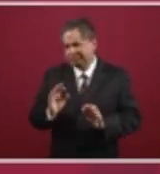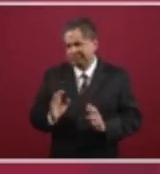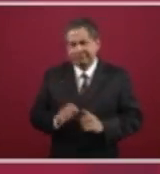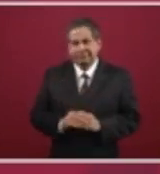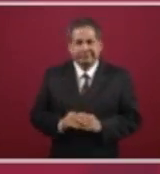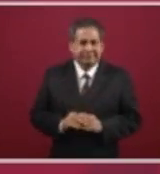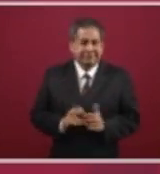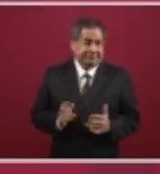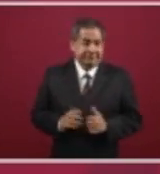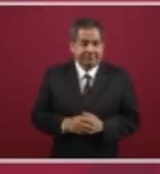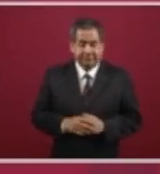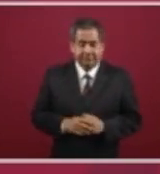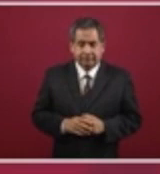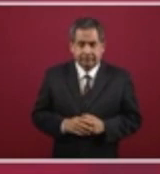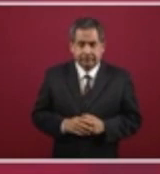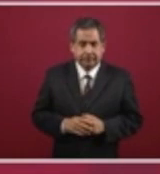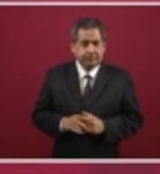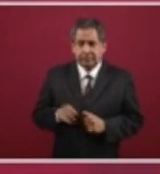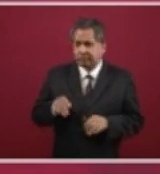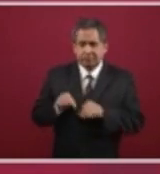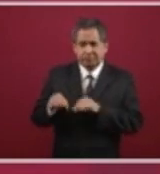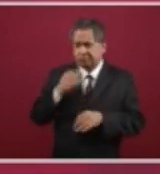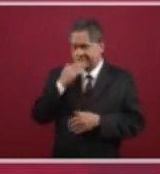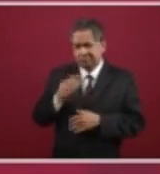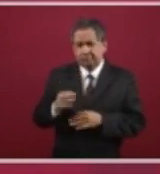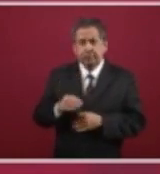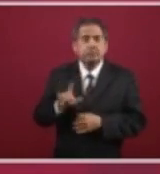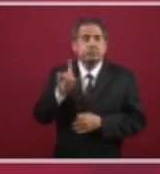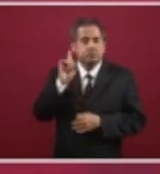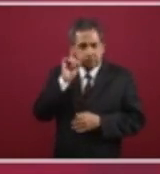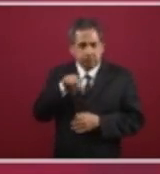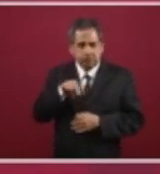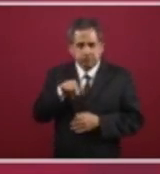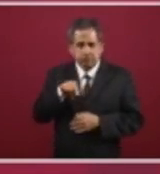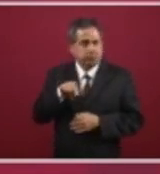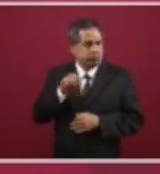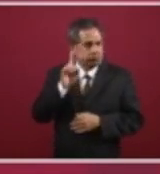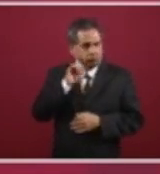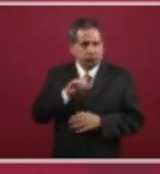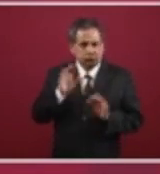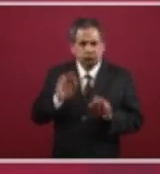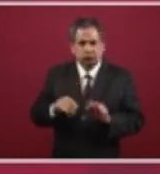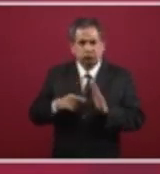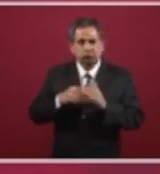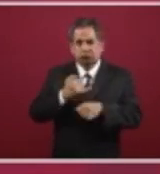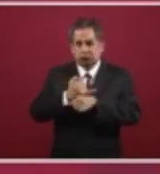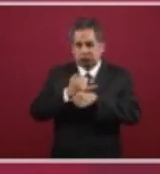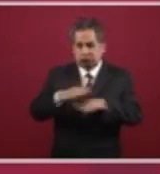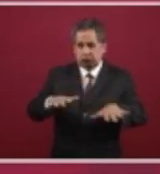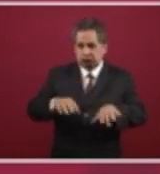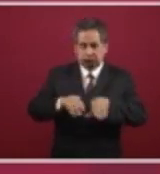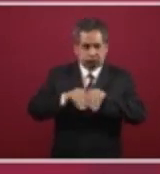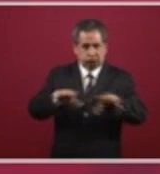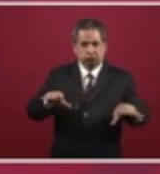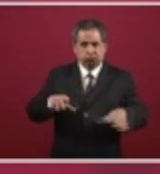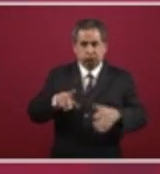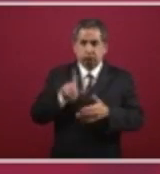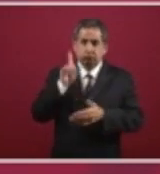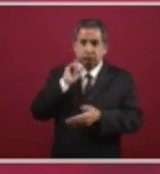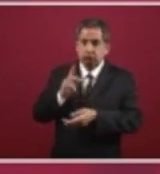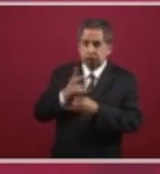y están actuando muy bien. Mañana precisamente les van a informar, van a